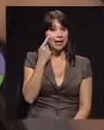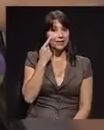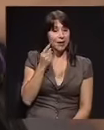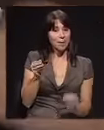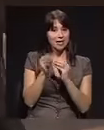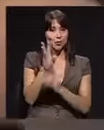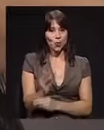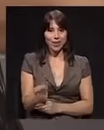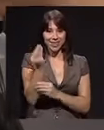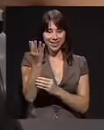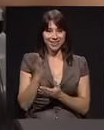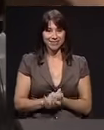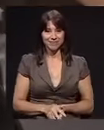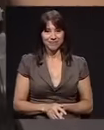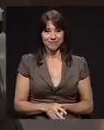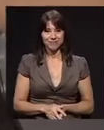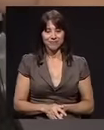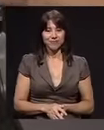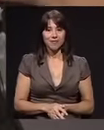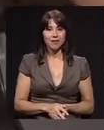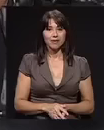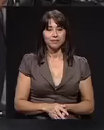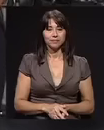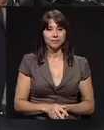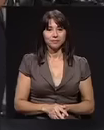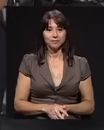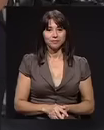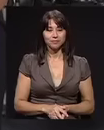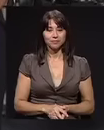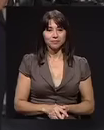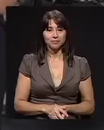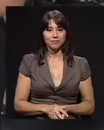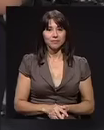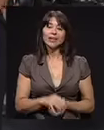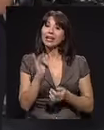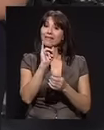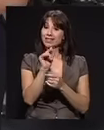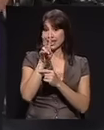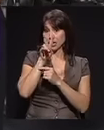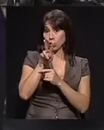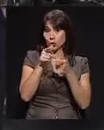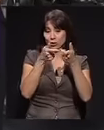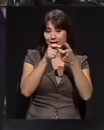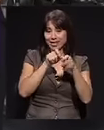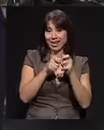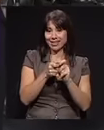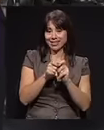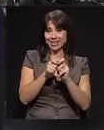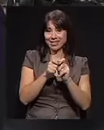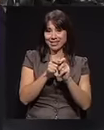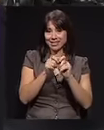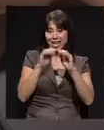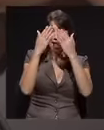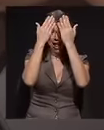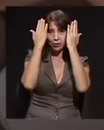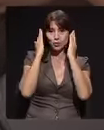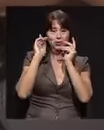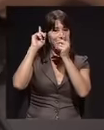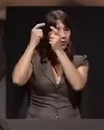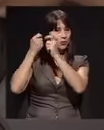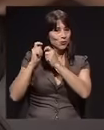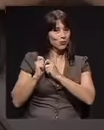vea un poco más juvenil. Lo que voy a hacer es recogerle en dos trenzas los costados del